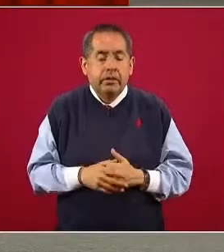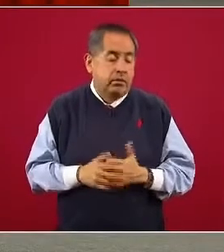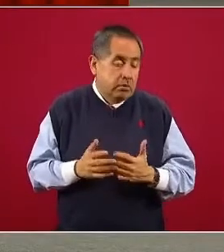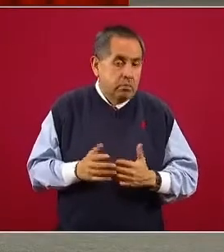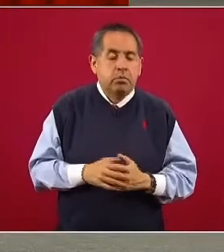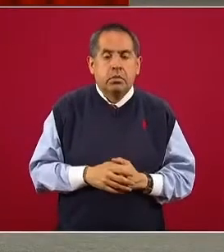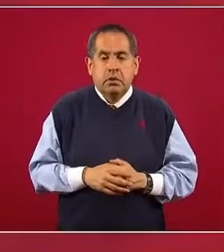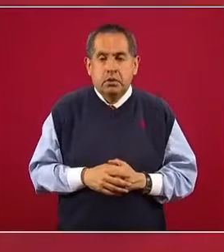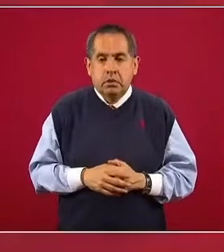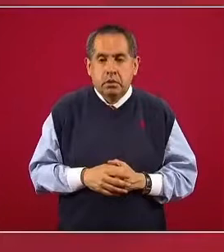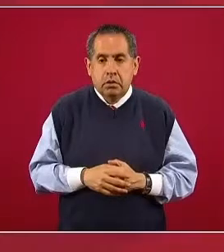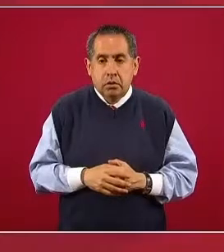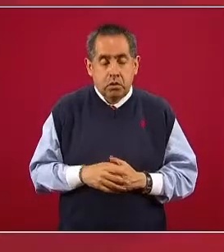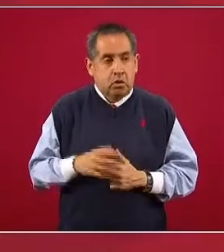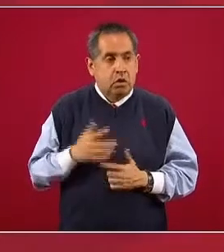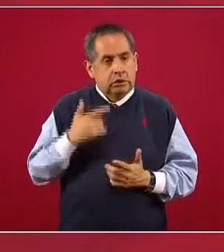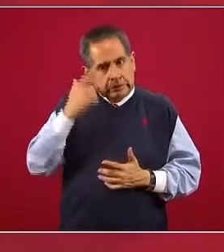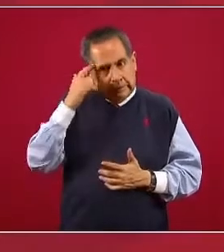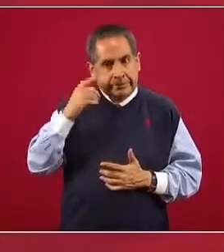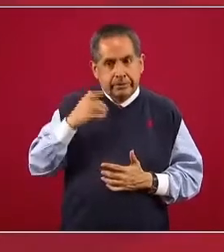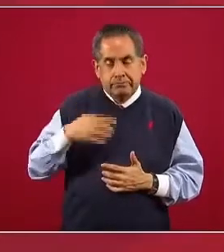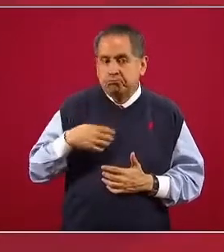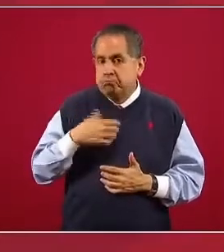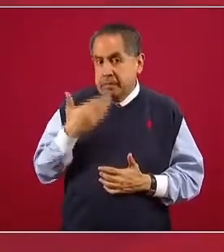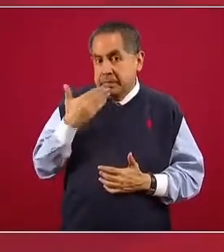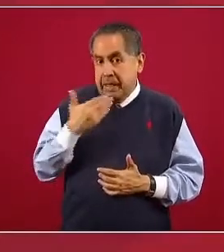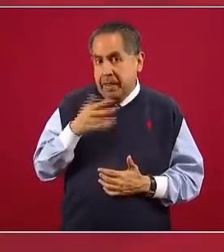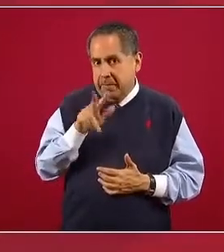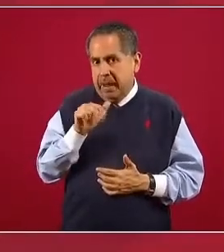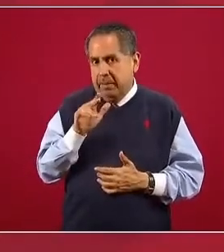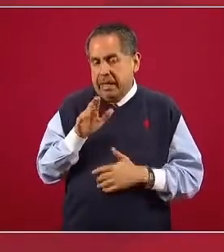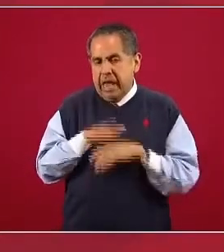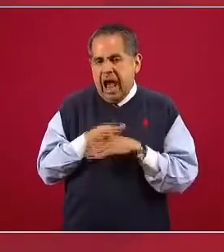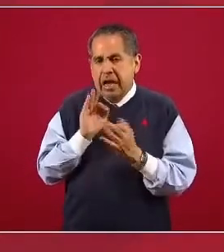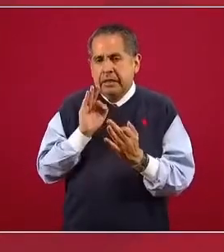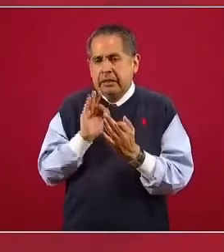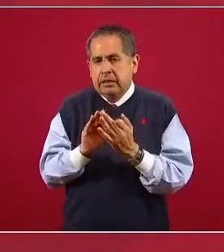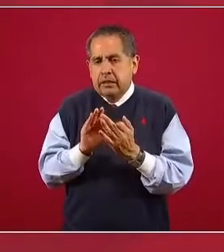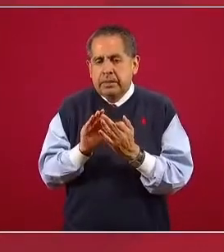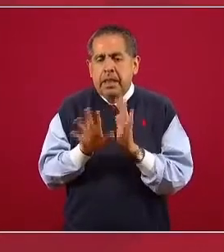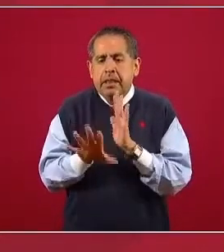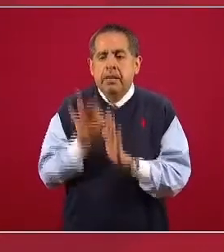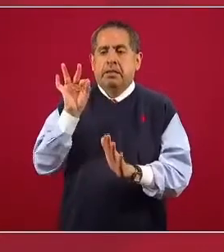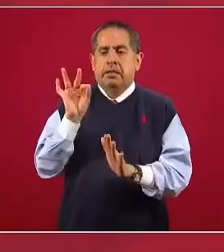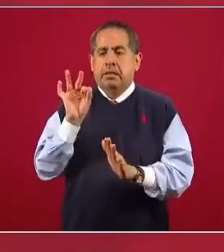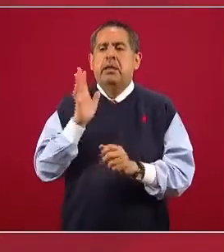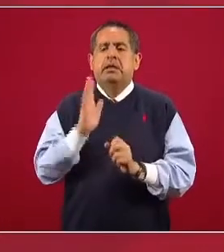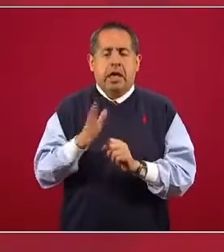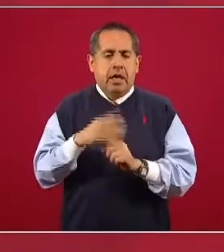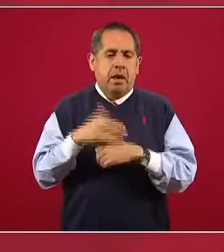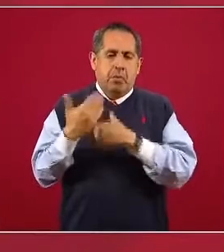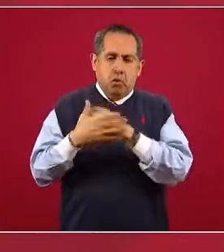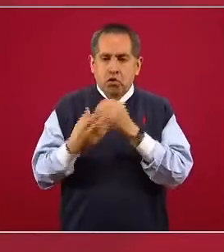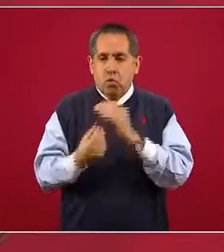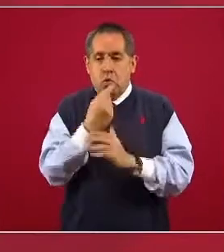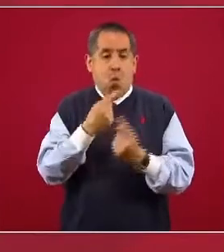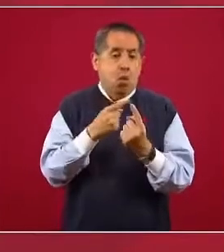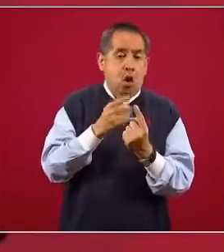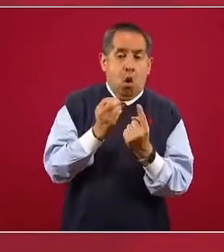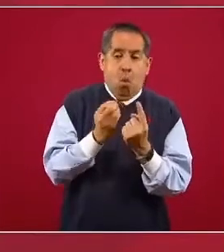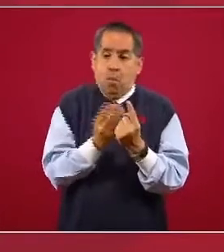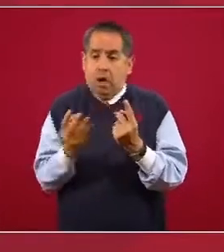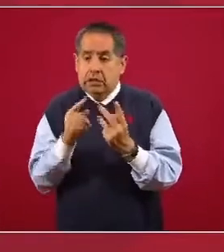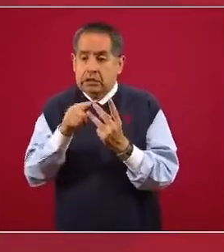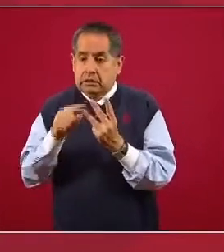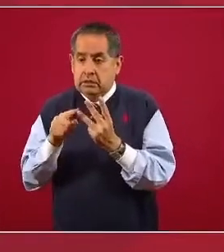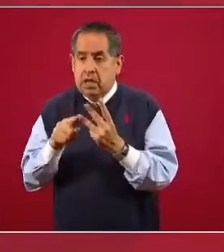desde luego, entusiasmo por saber que se acerca el mundo a tener una vacuna, una o más, podría ser que